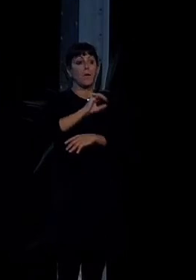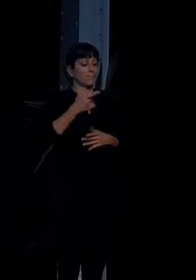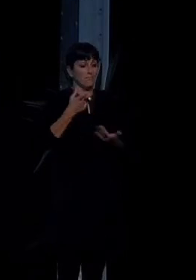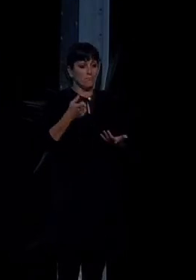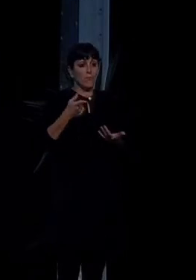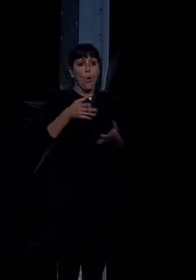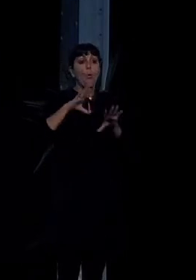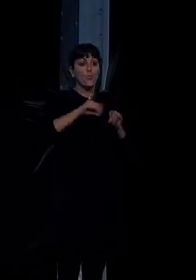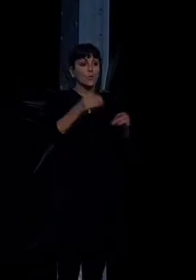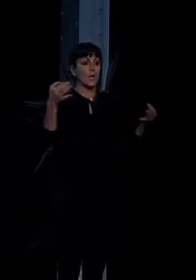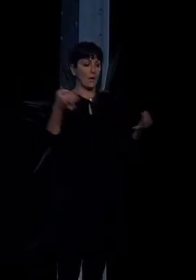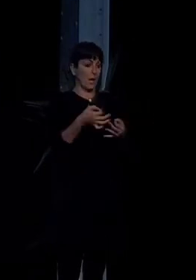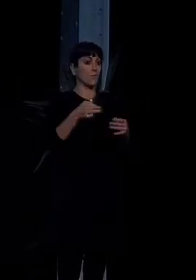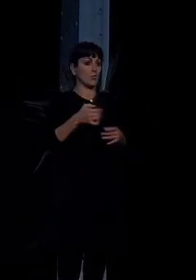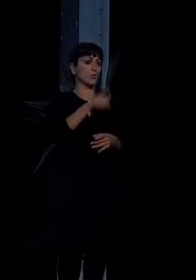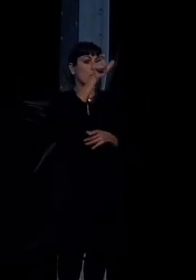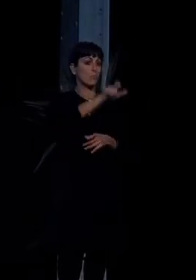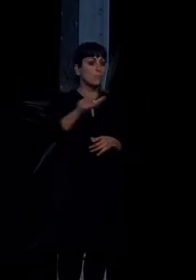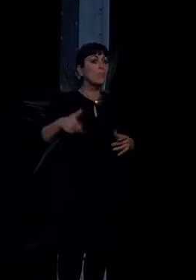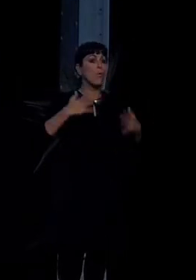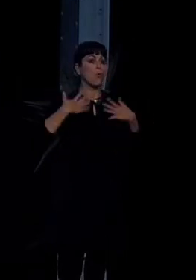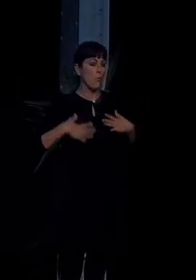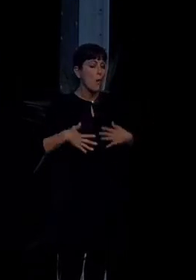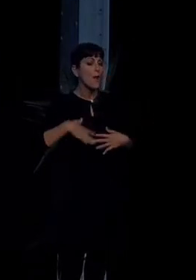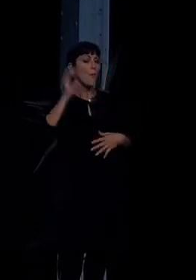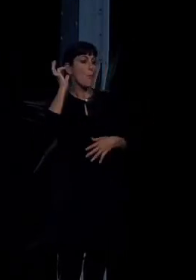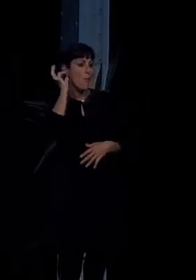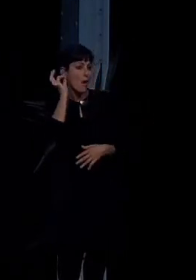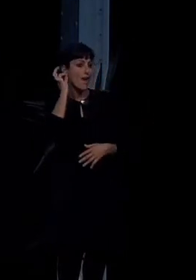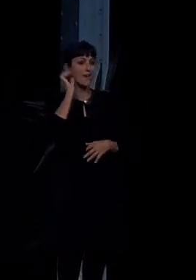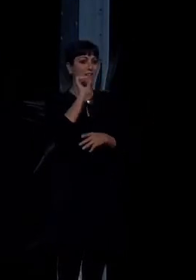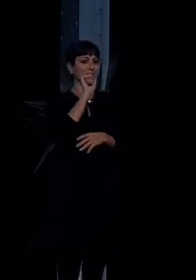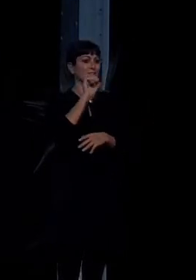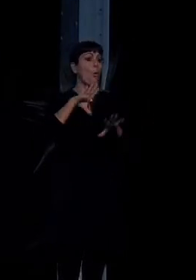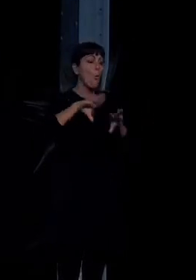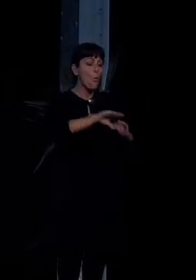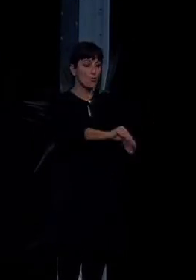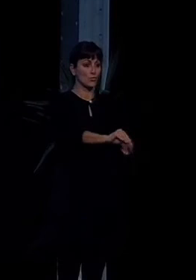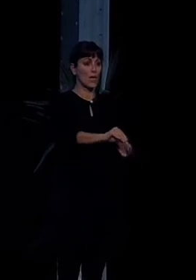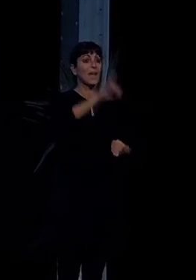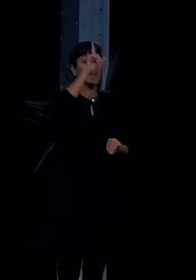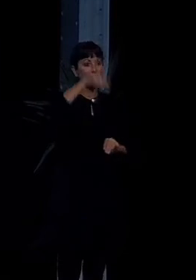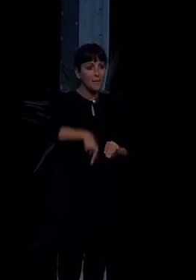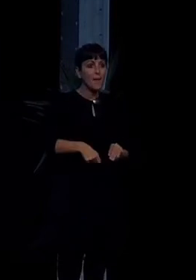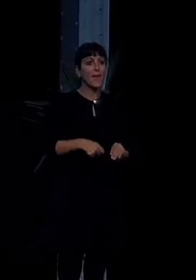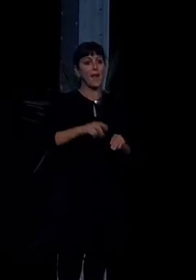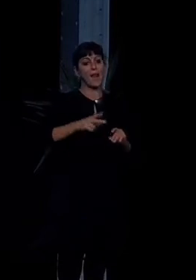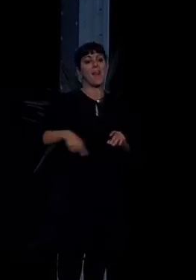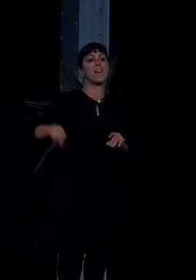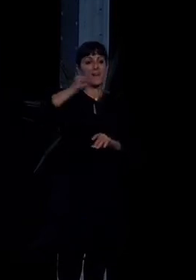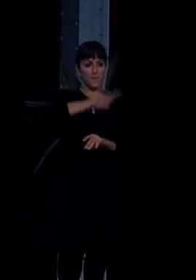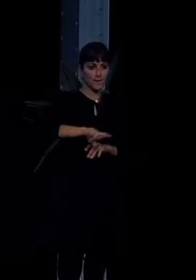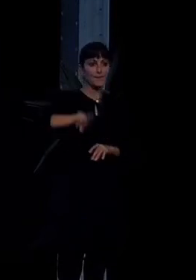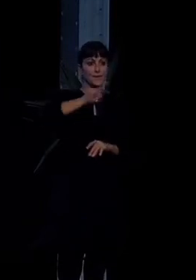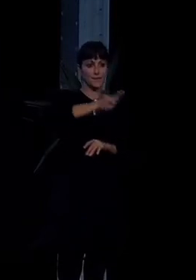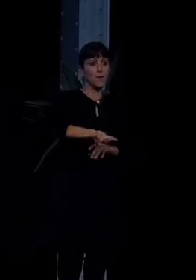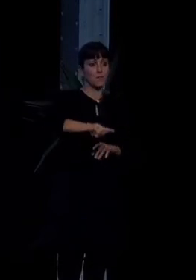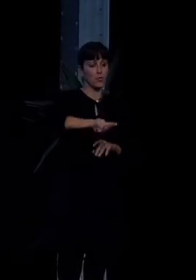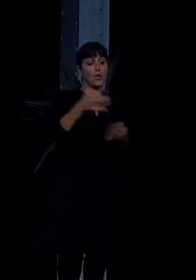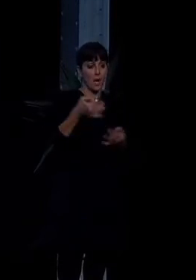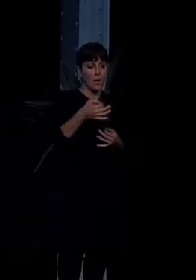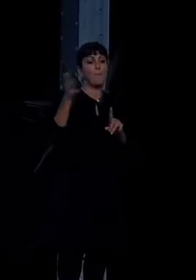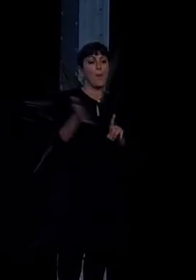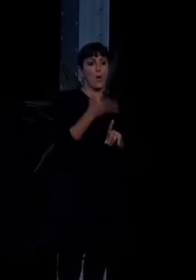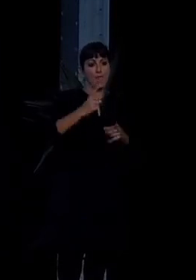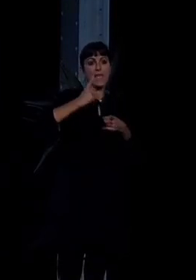dominación el cuerpo y la sumisión de las mujeres, sino que además son en sí mismas las representaciones que producimos, son en sí misma violencia sexual,